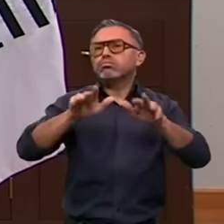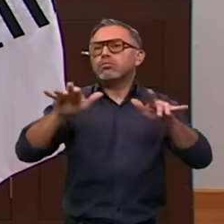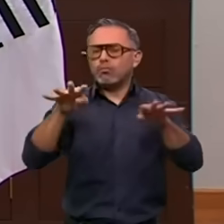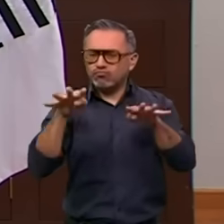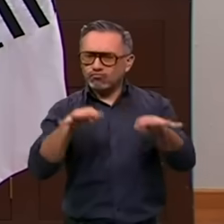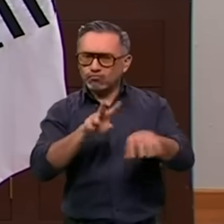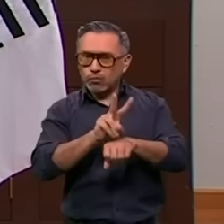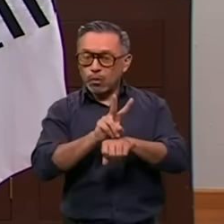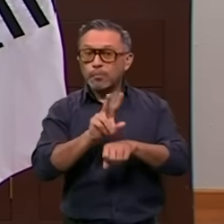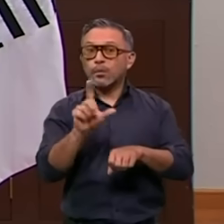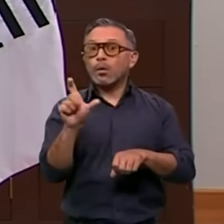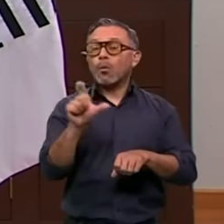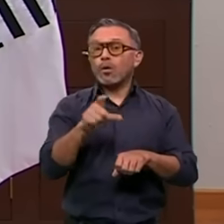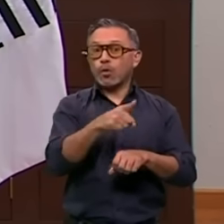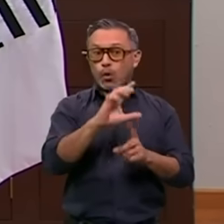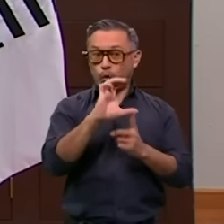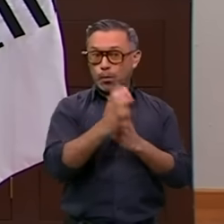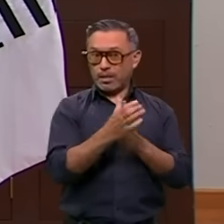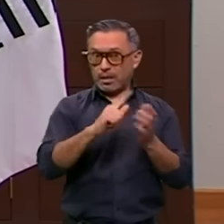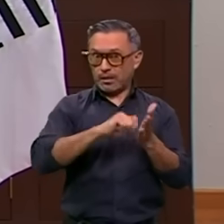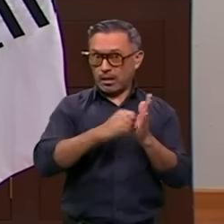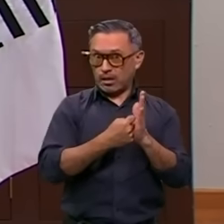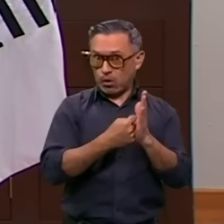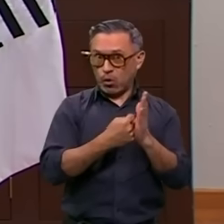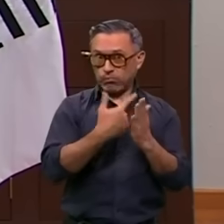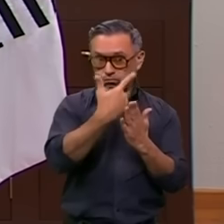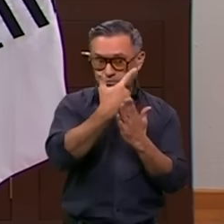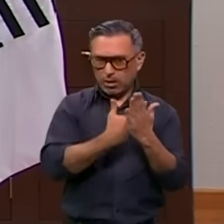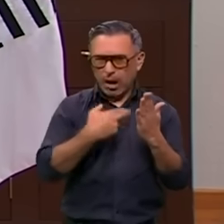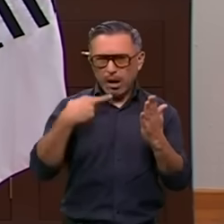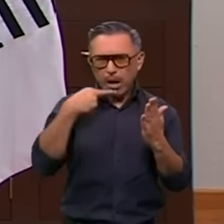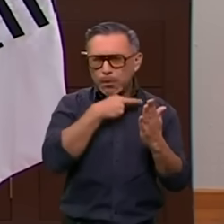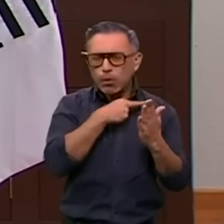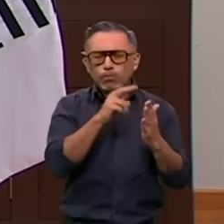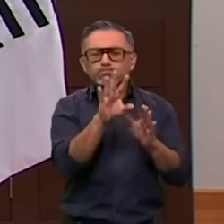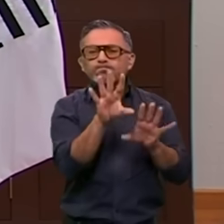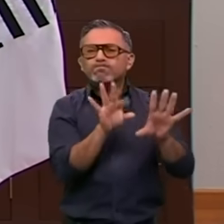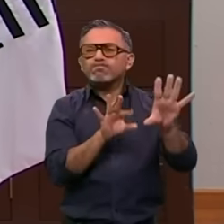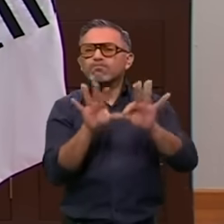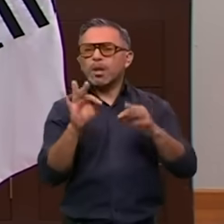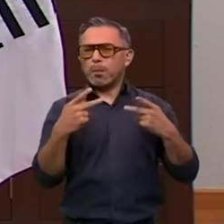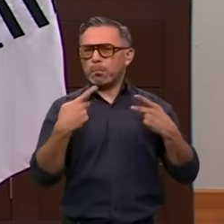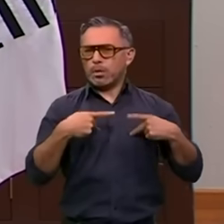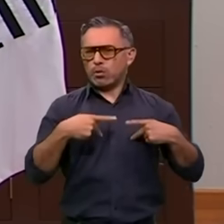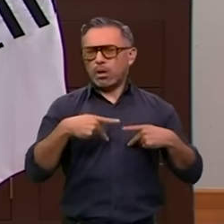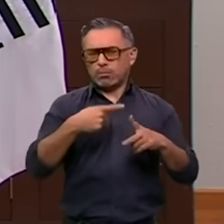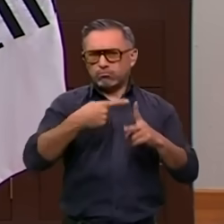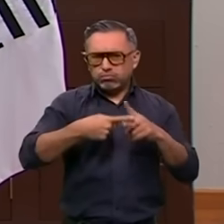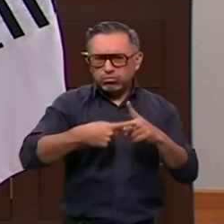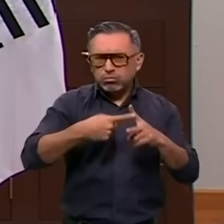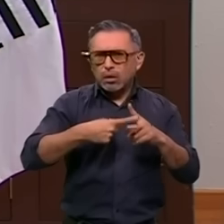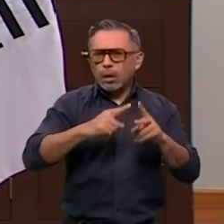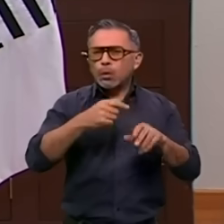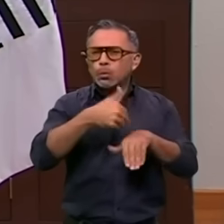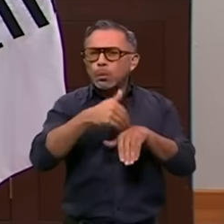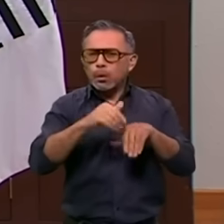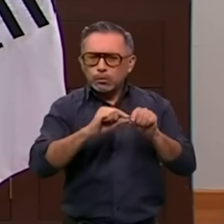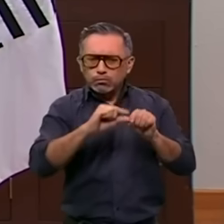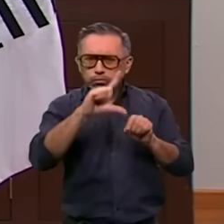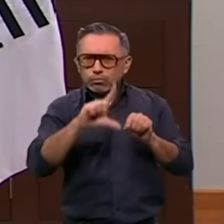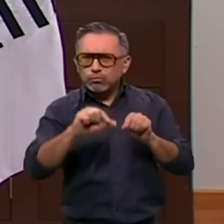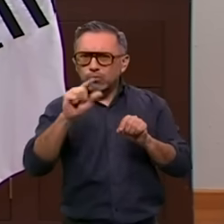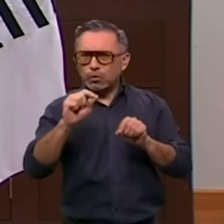el Comité Técnico Asesor del Conteo Rápido, conformado por un grupo de científicos en matemáticas y estadísticas, todos